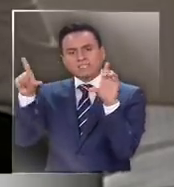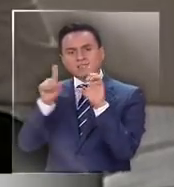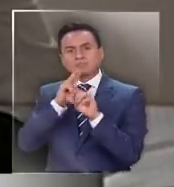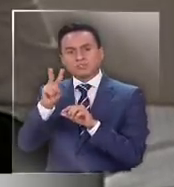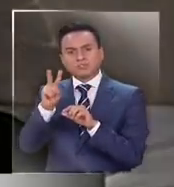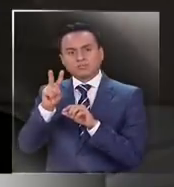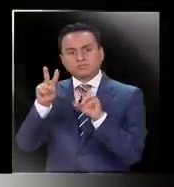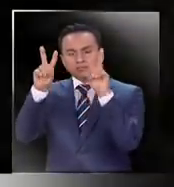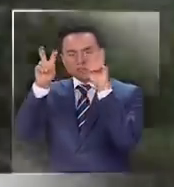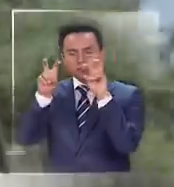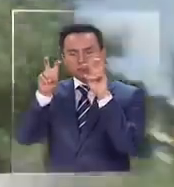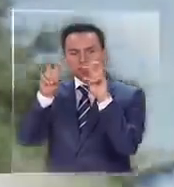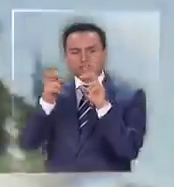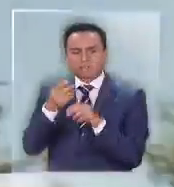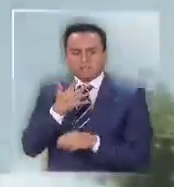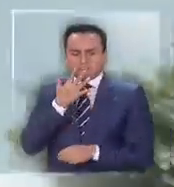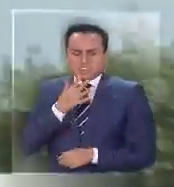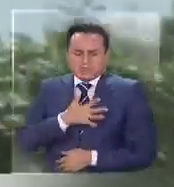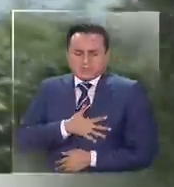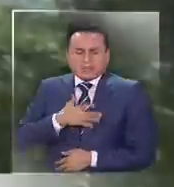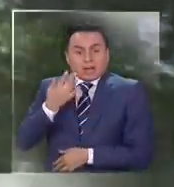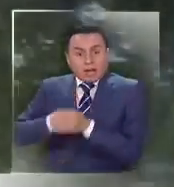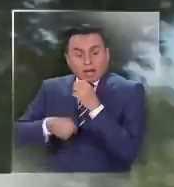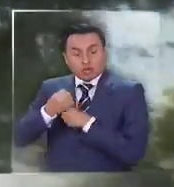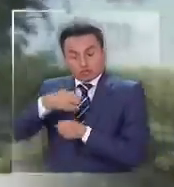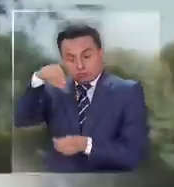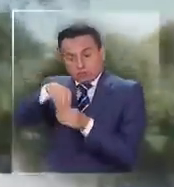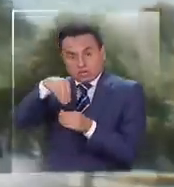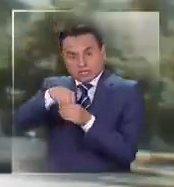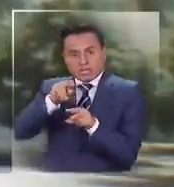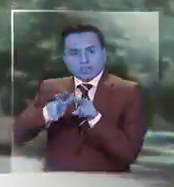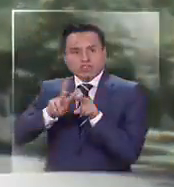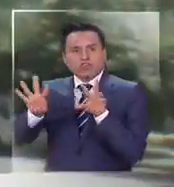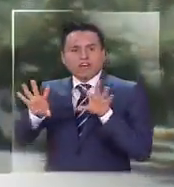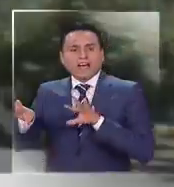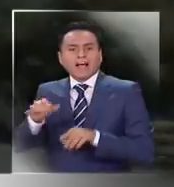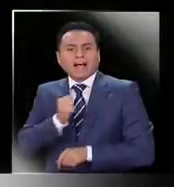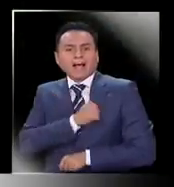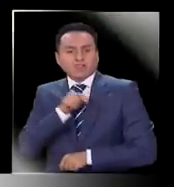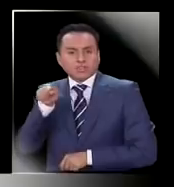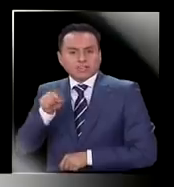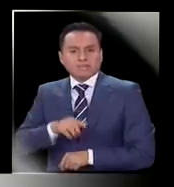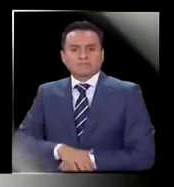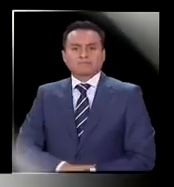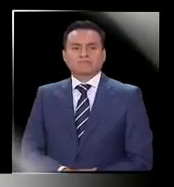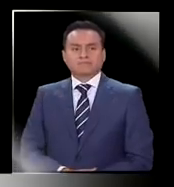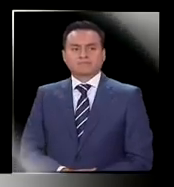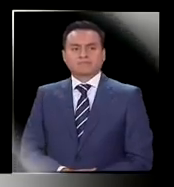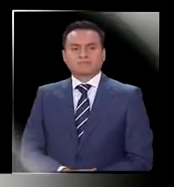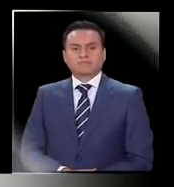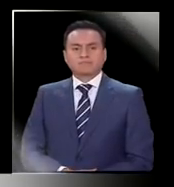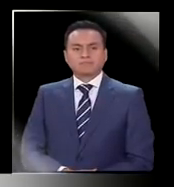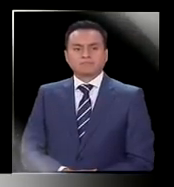televisión respecto de lo que vivieron en los años que formaron parte de la Acción Católica.